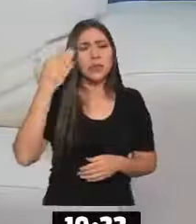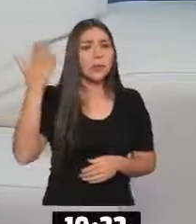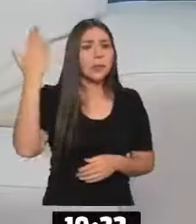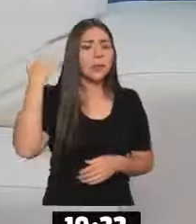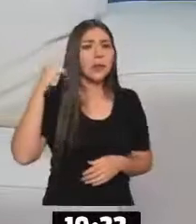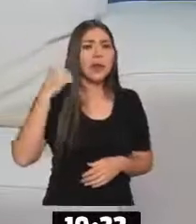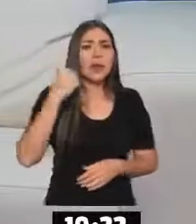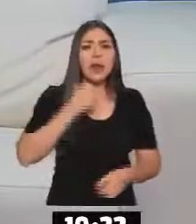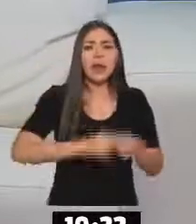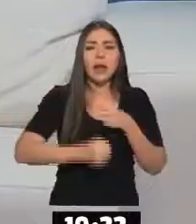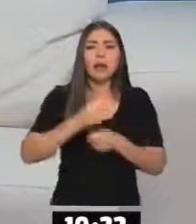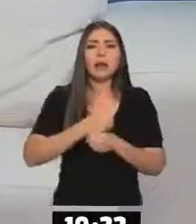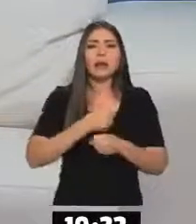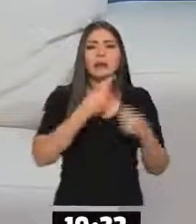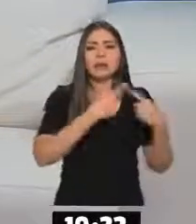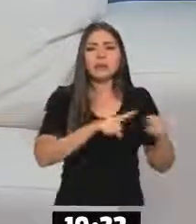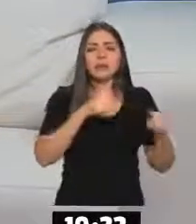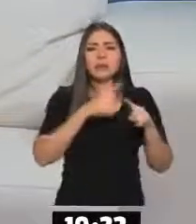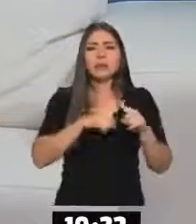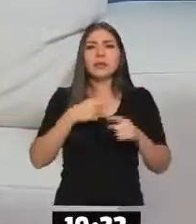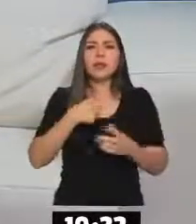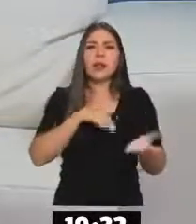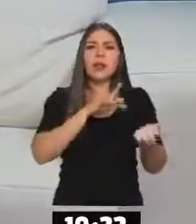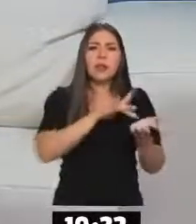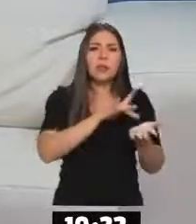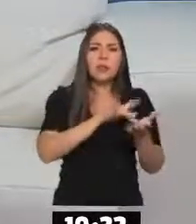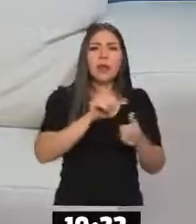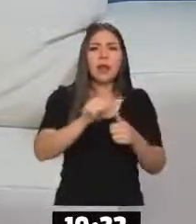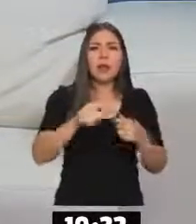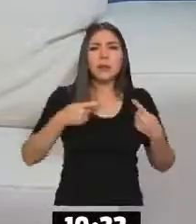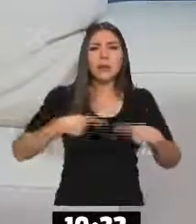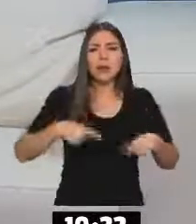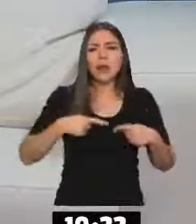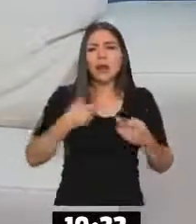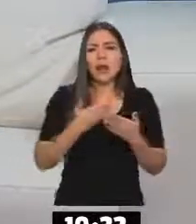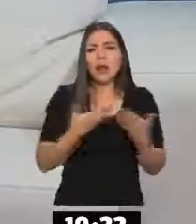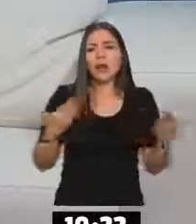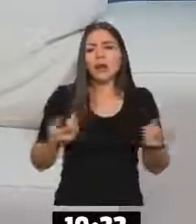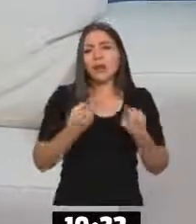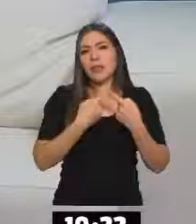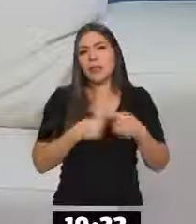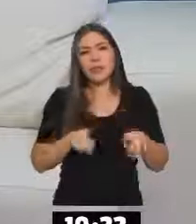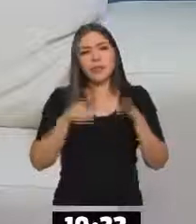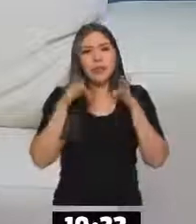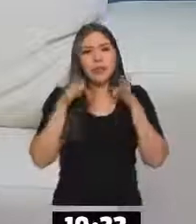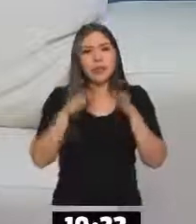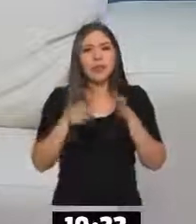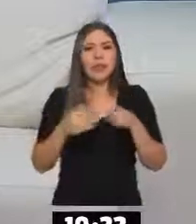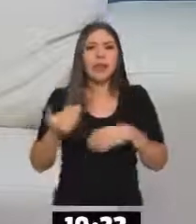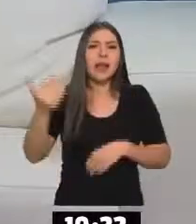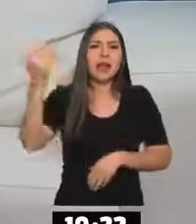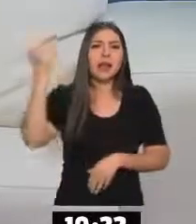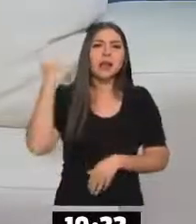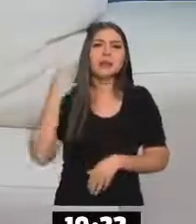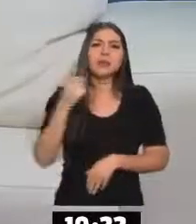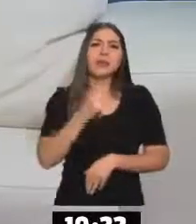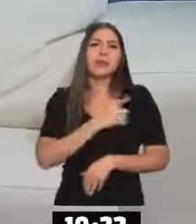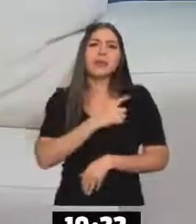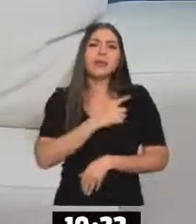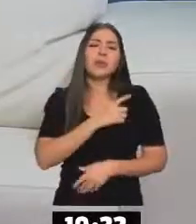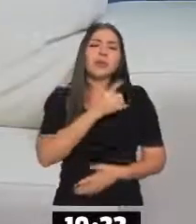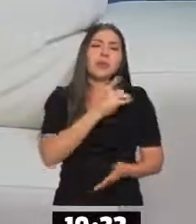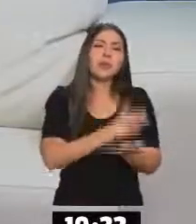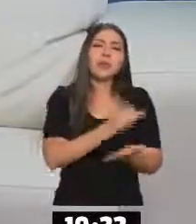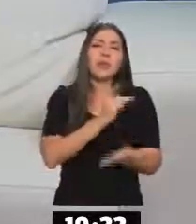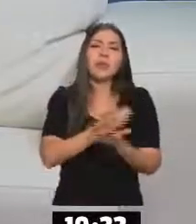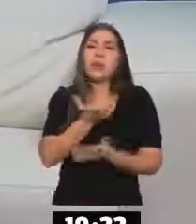llevar actividades altruistas, pero hoy ya con un enfoque distinto, claro, porque a lo mejor siempre lo hacíamos como generalizado. Hoy nos damos